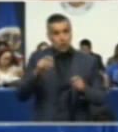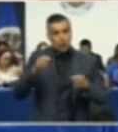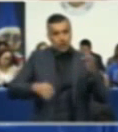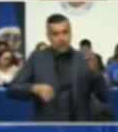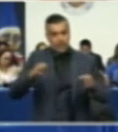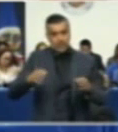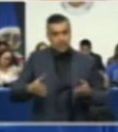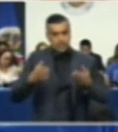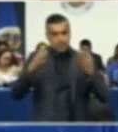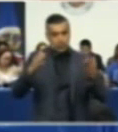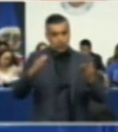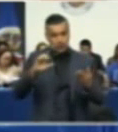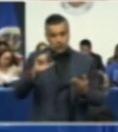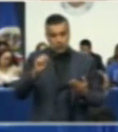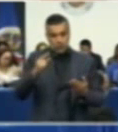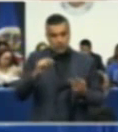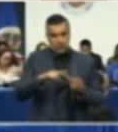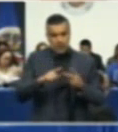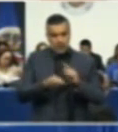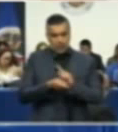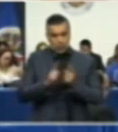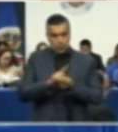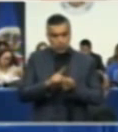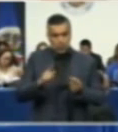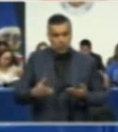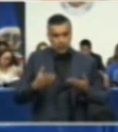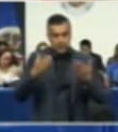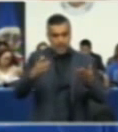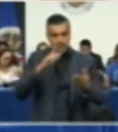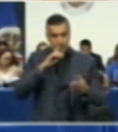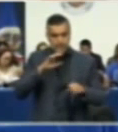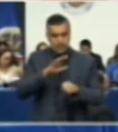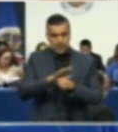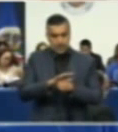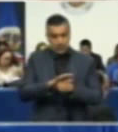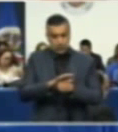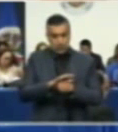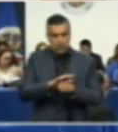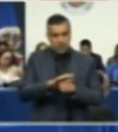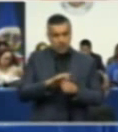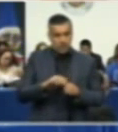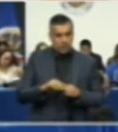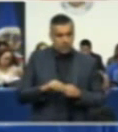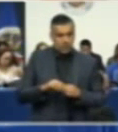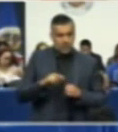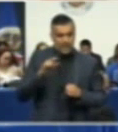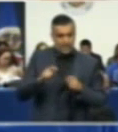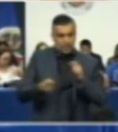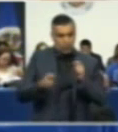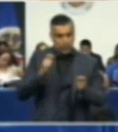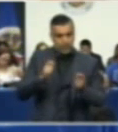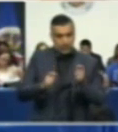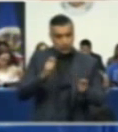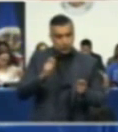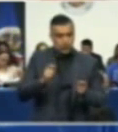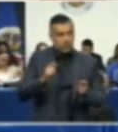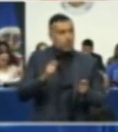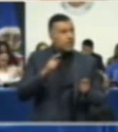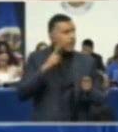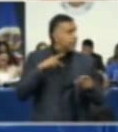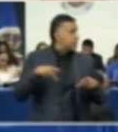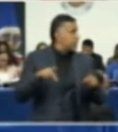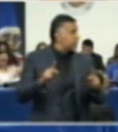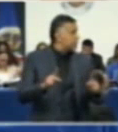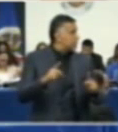judicial de testamento ológrafo, la traducción oficial de testamento. El sustento de estas modificaciones es la de